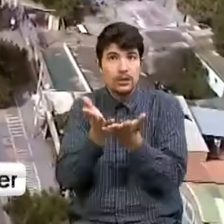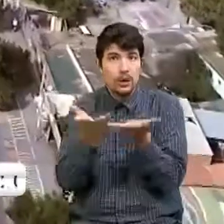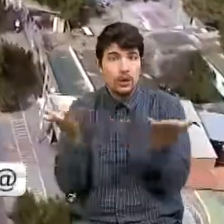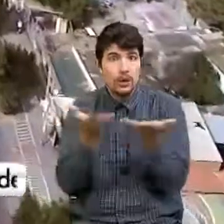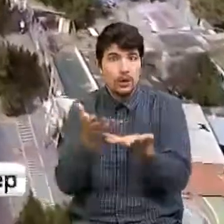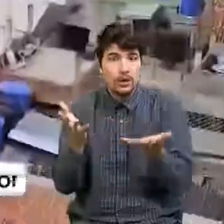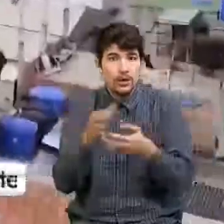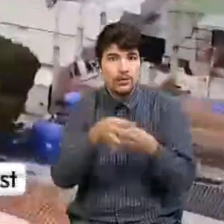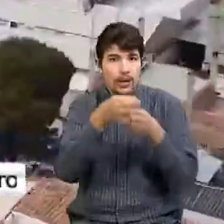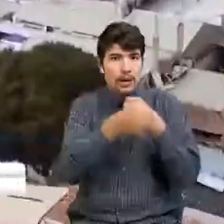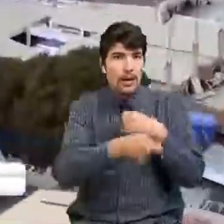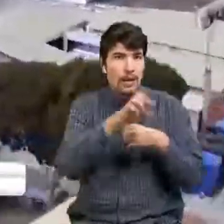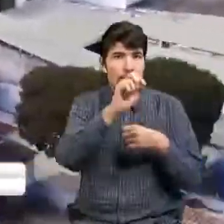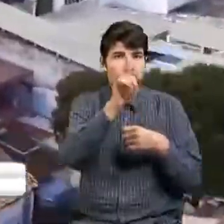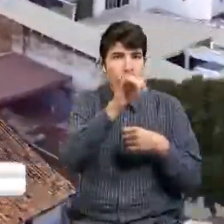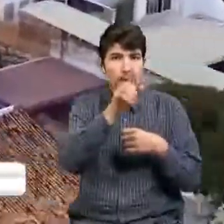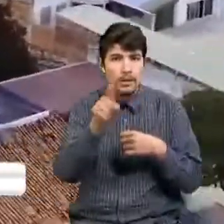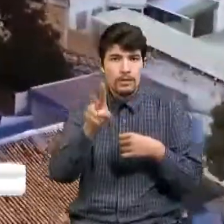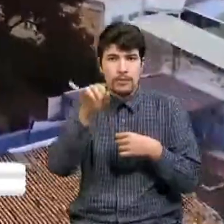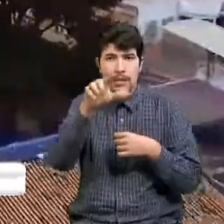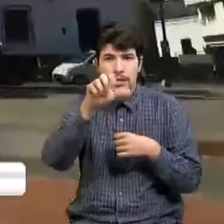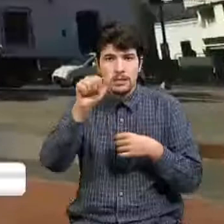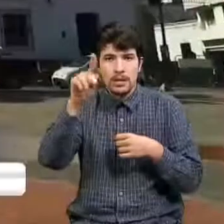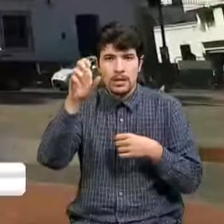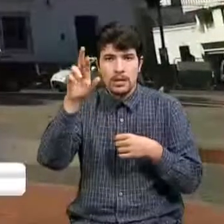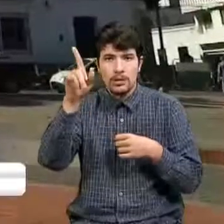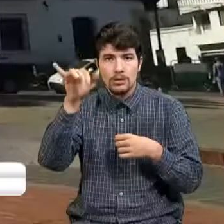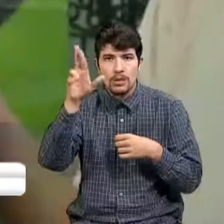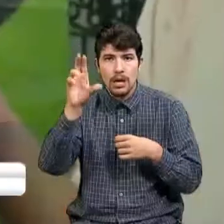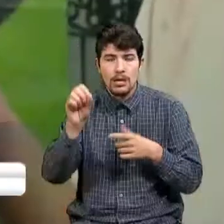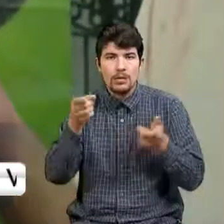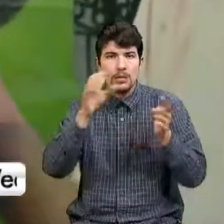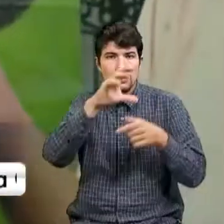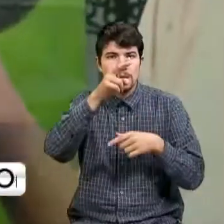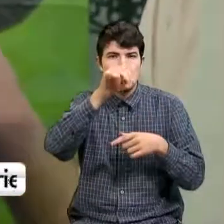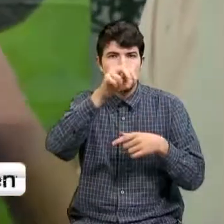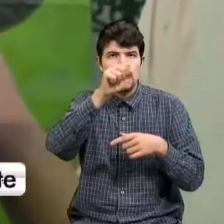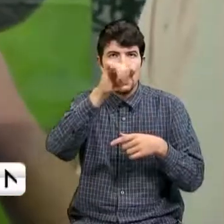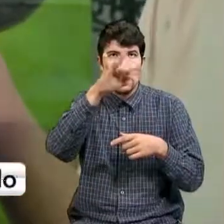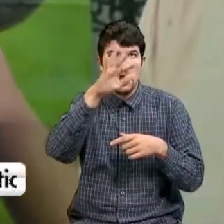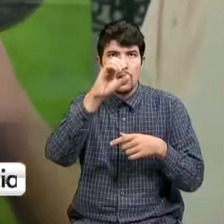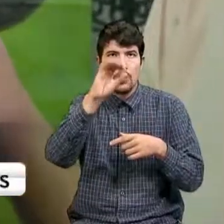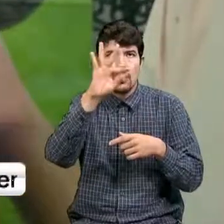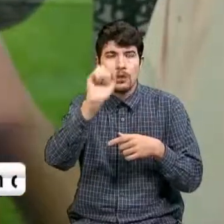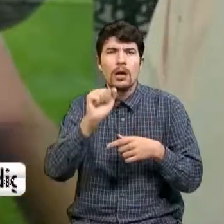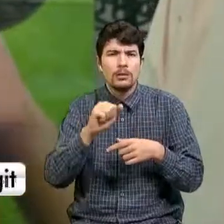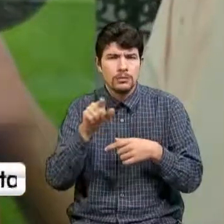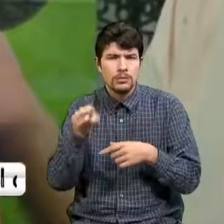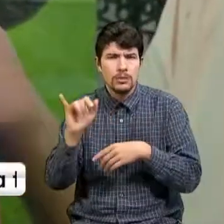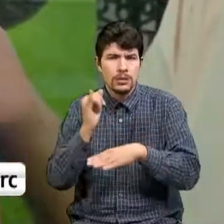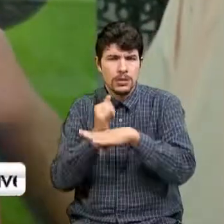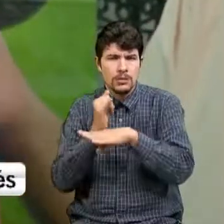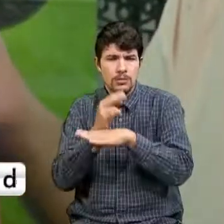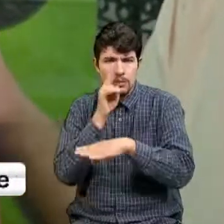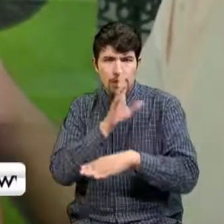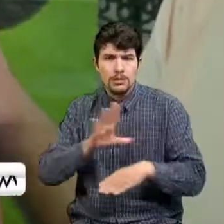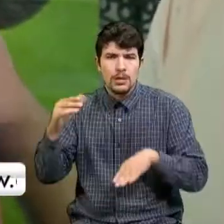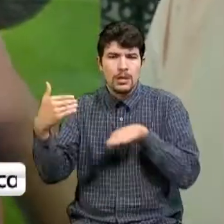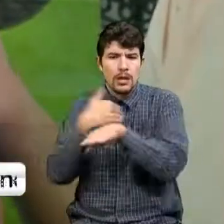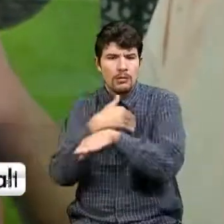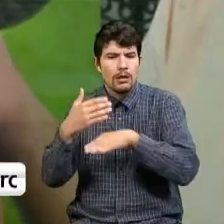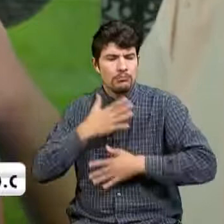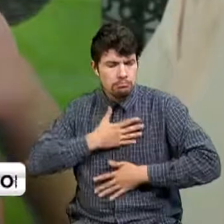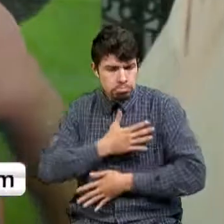municipios de los patios villa del rosario puerto santander y chinácota si así es y toda la voluntad del instituto nacional de vías para que estos eventos